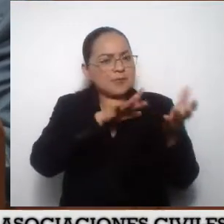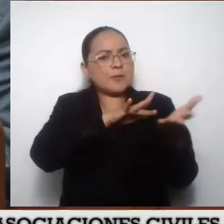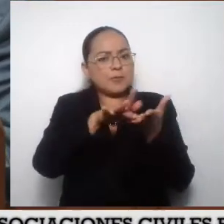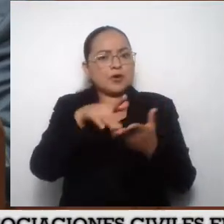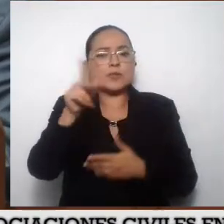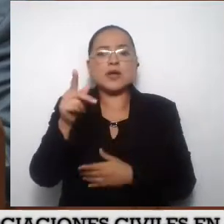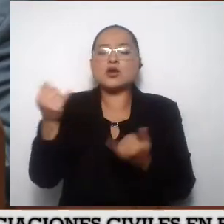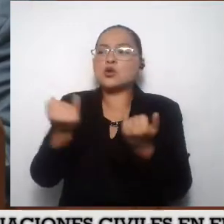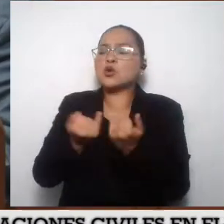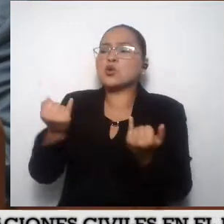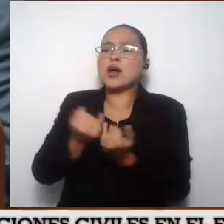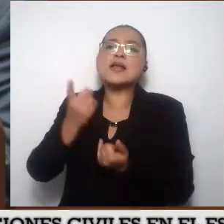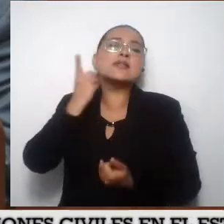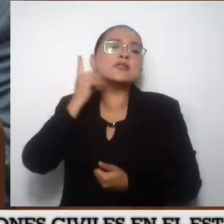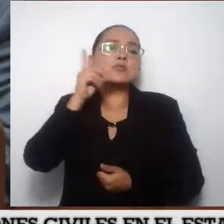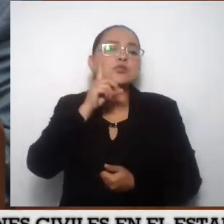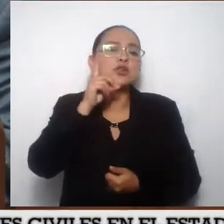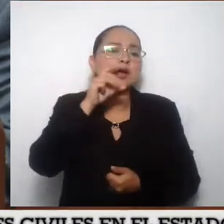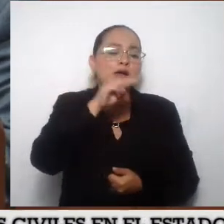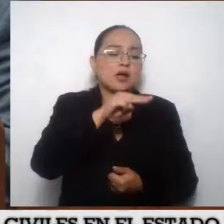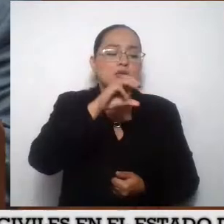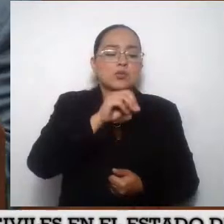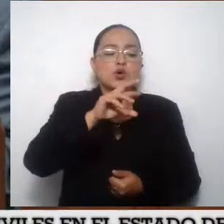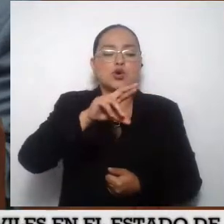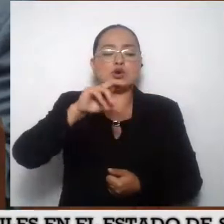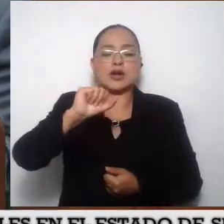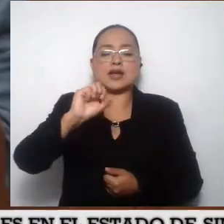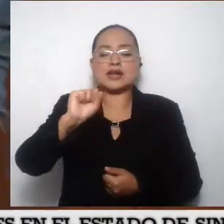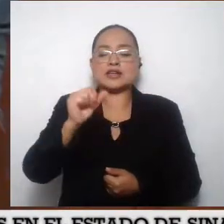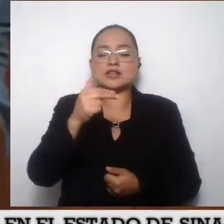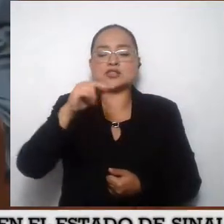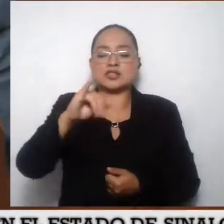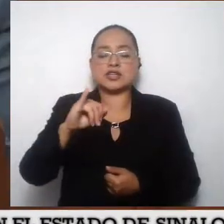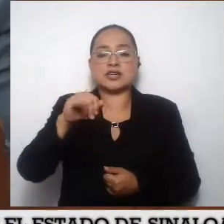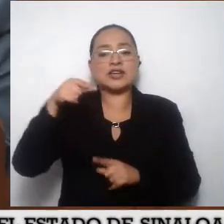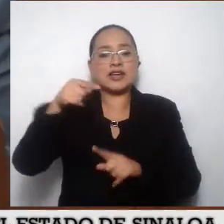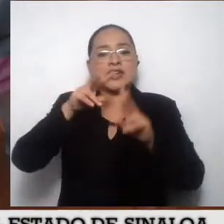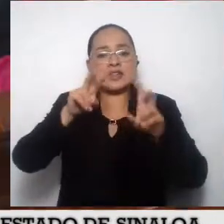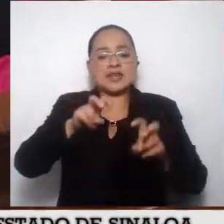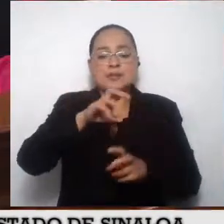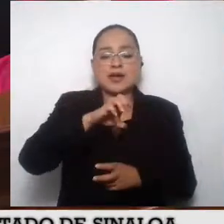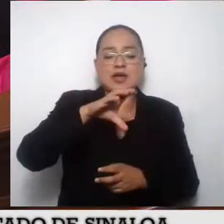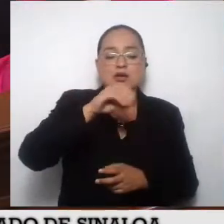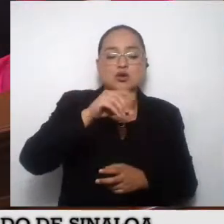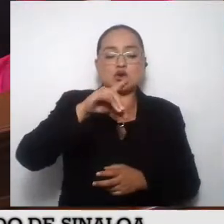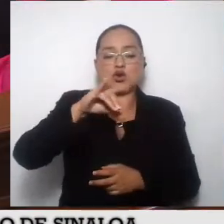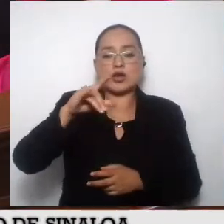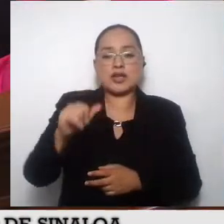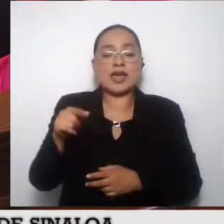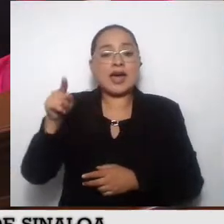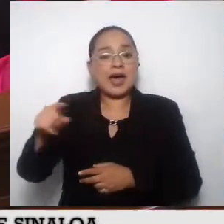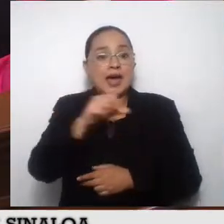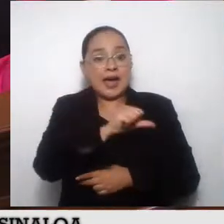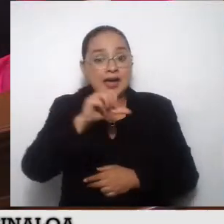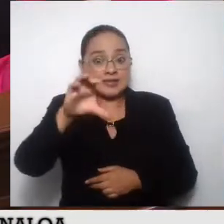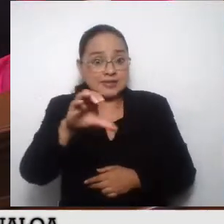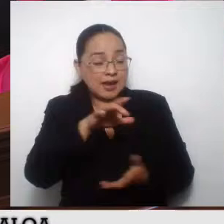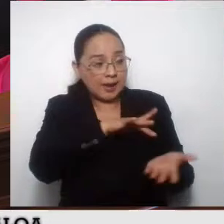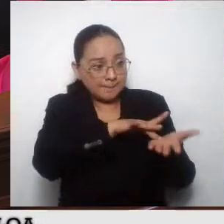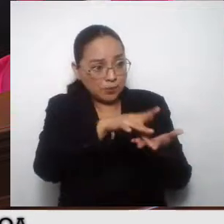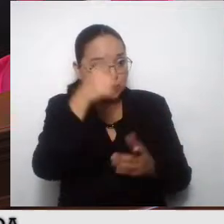Morachi, también allí en la ecología, gracias a una asociación civil, empujaron